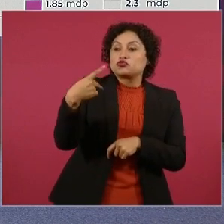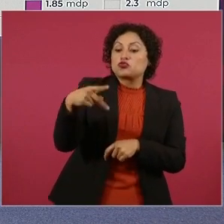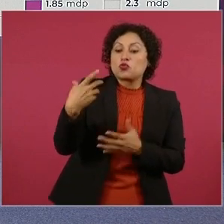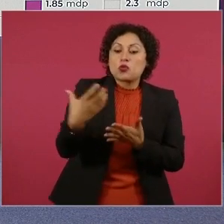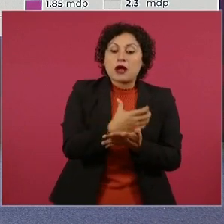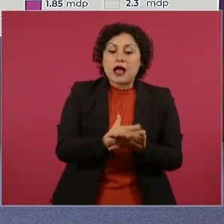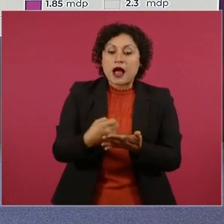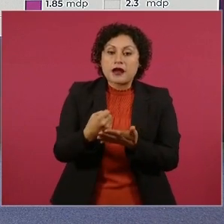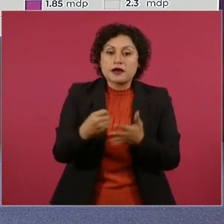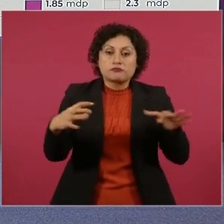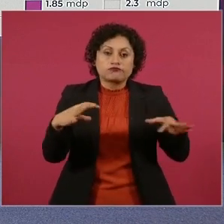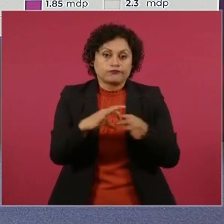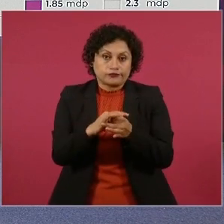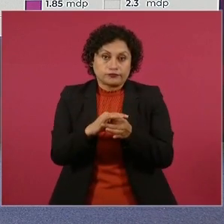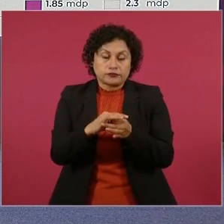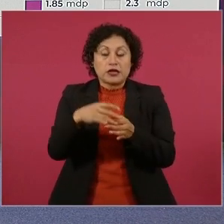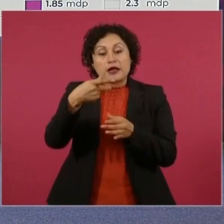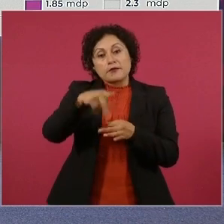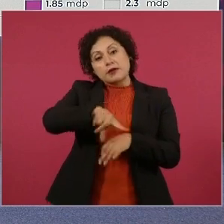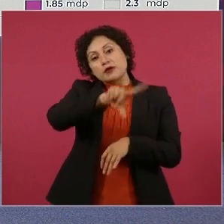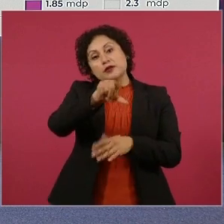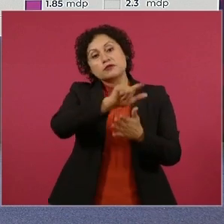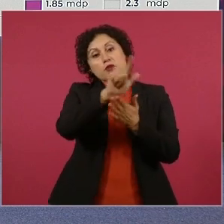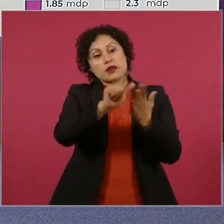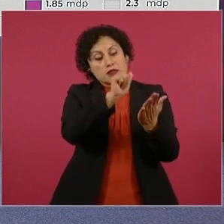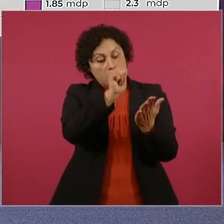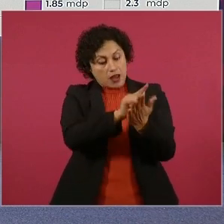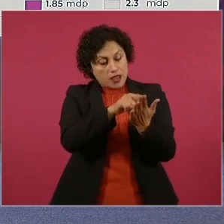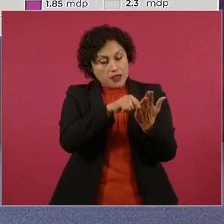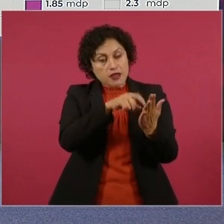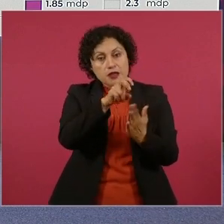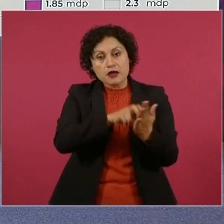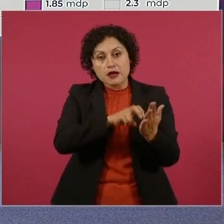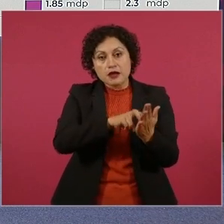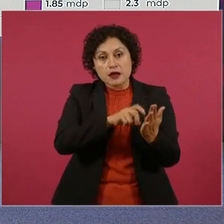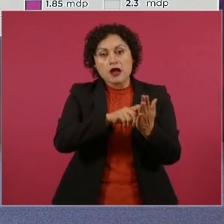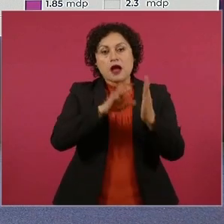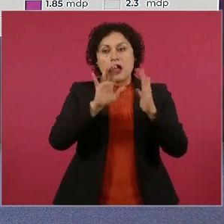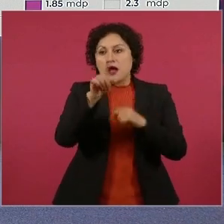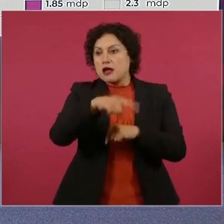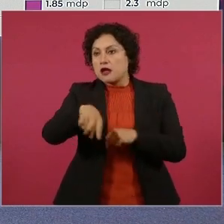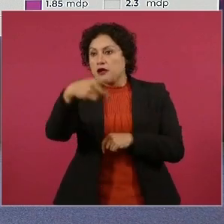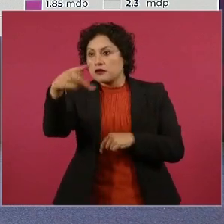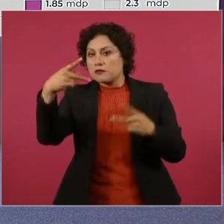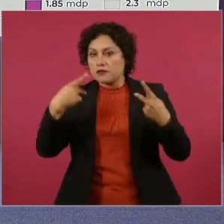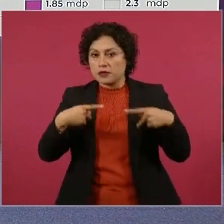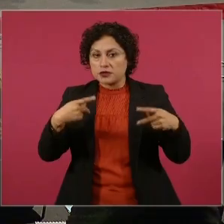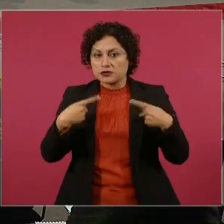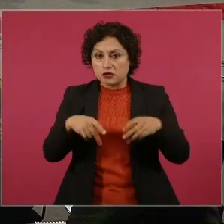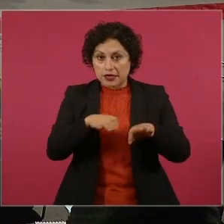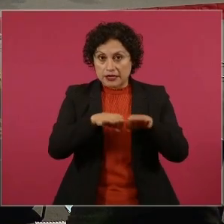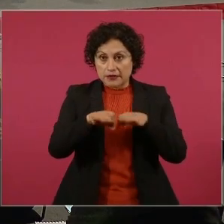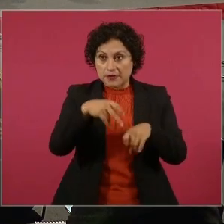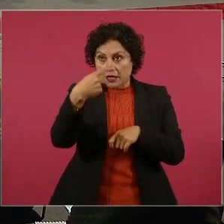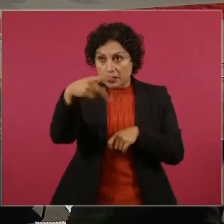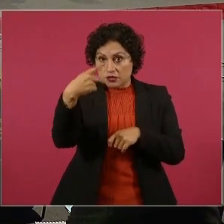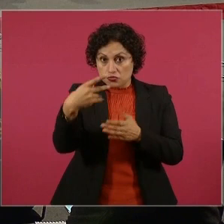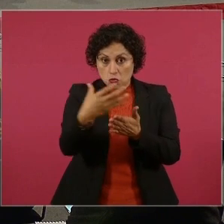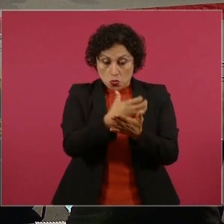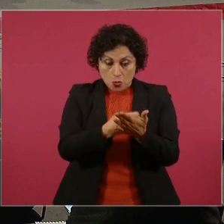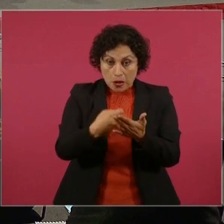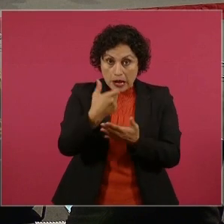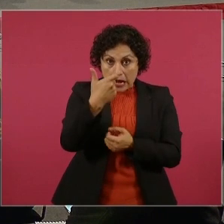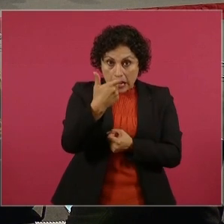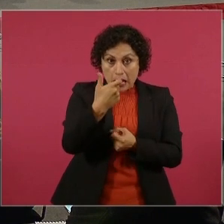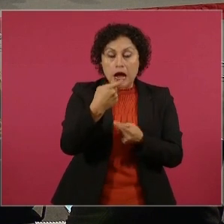y debid derivado de la Reforma eh podemos Ya ahora elección de la persona trabajadora utilizar su salario básico más las